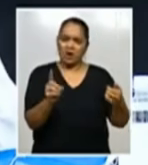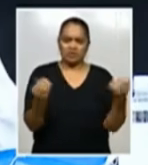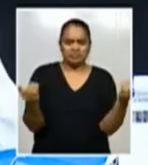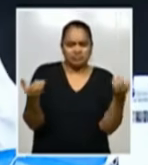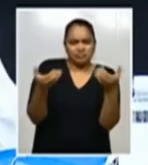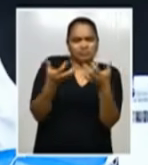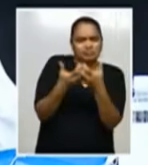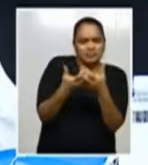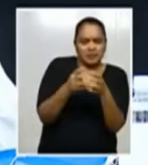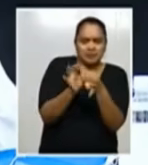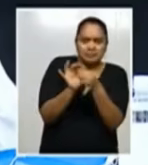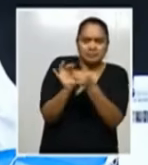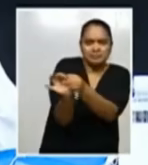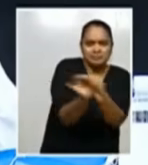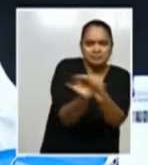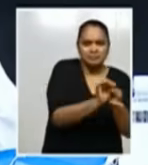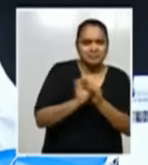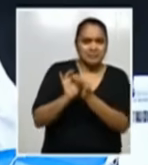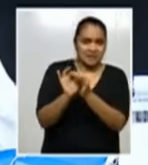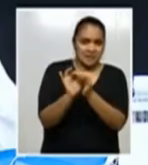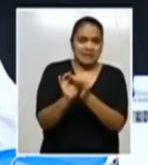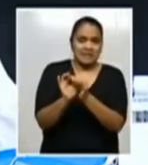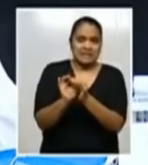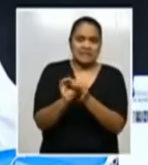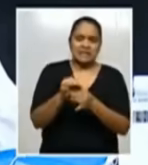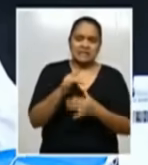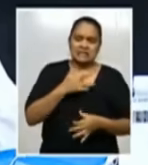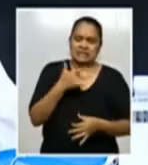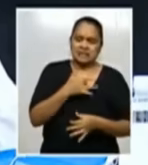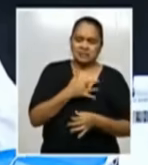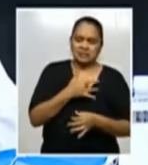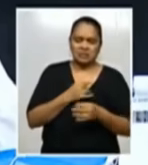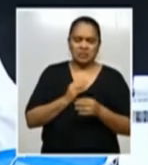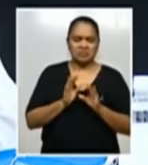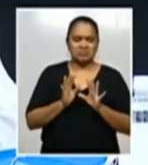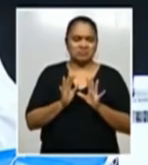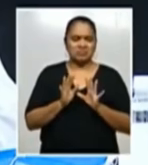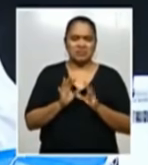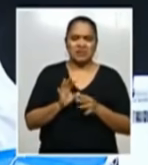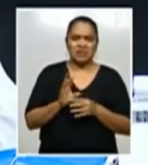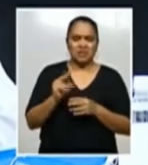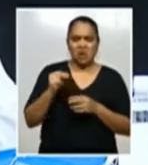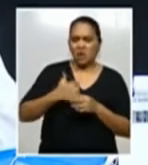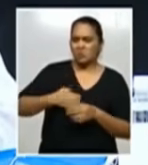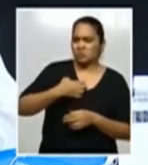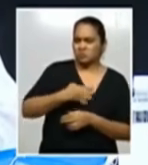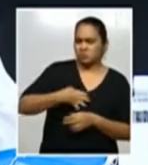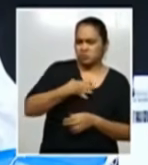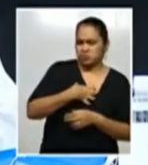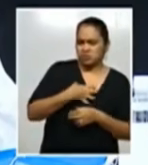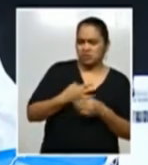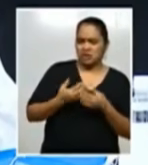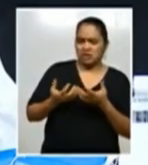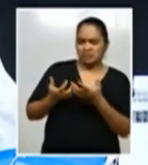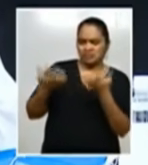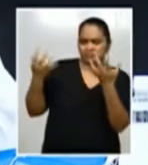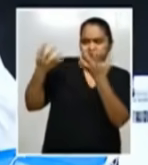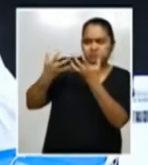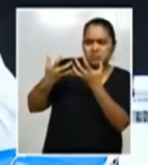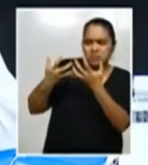dejar todas las diferencias de cualquier clase que tengamos atrás y actuar